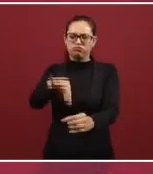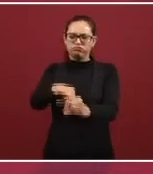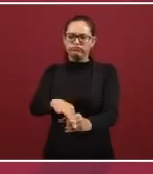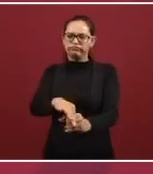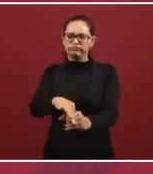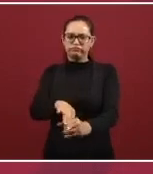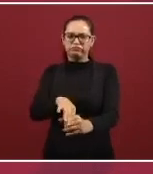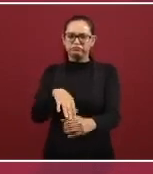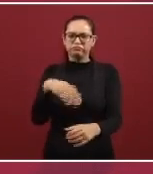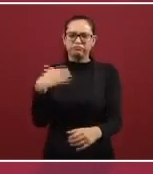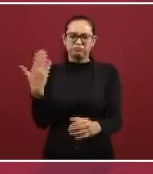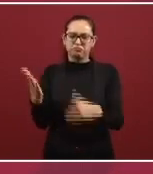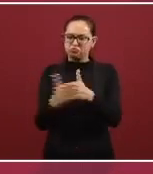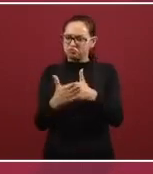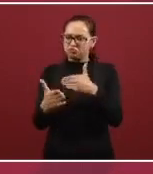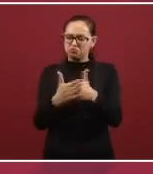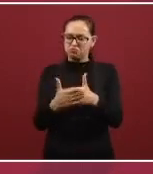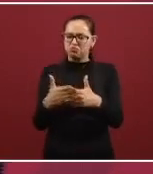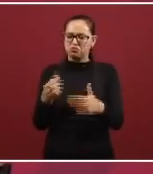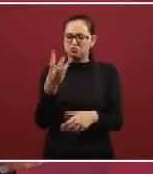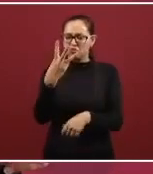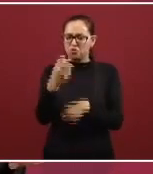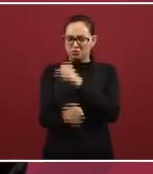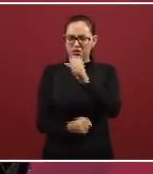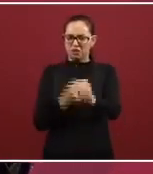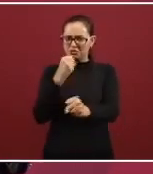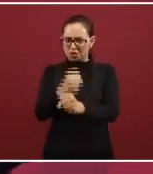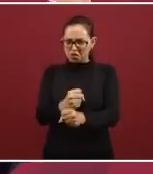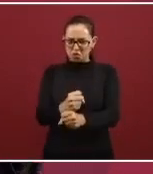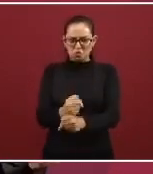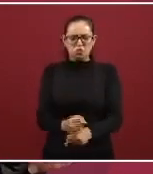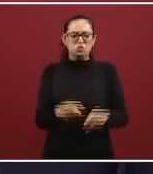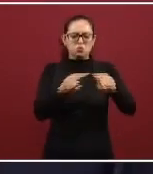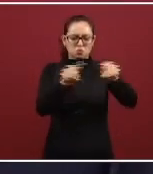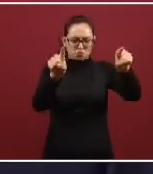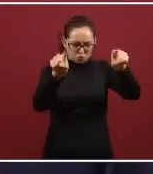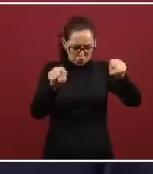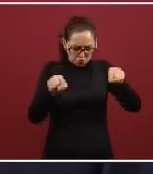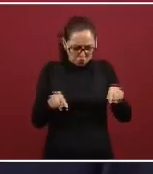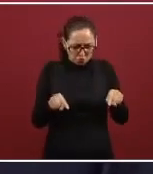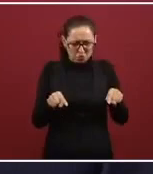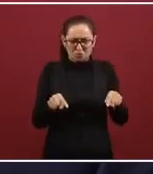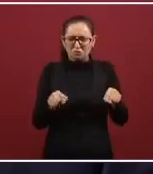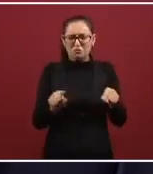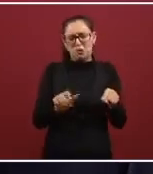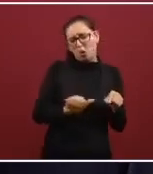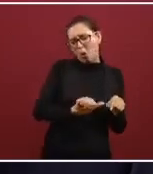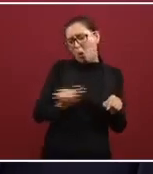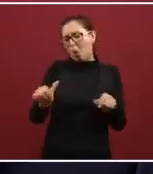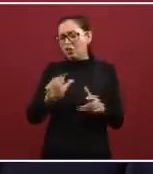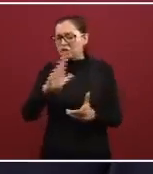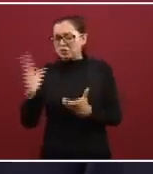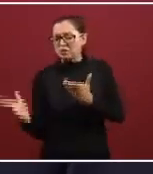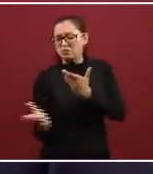de la elección federal. Es una boletita aparte, la gente